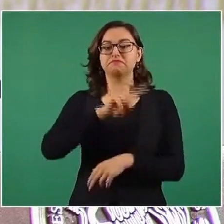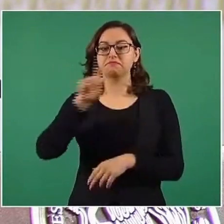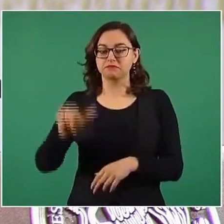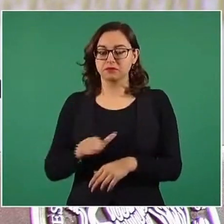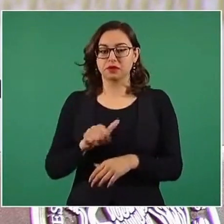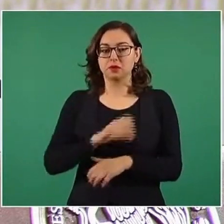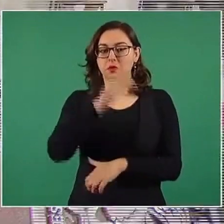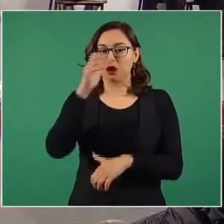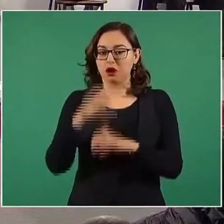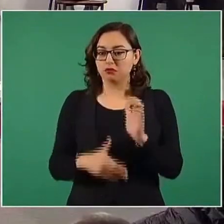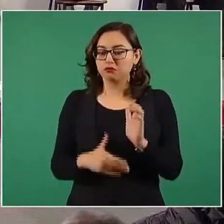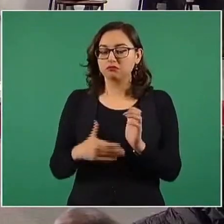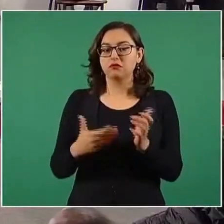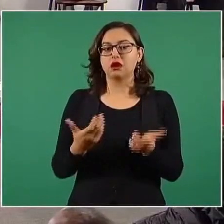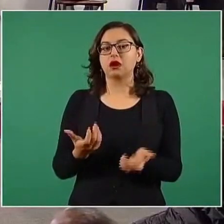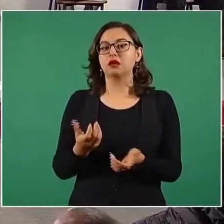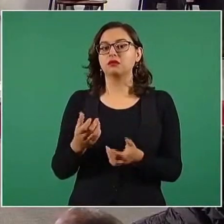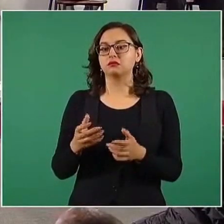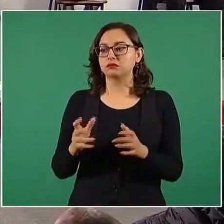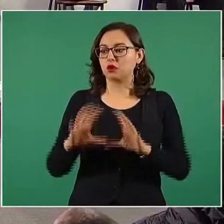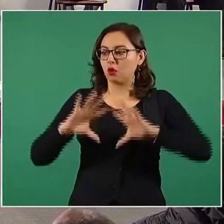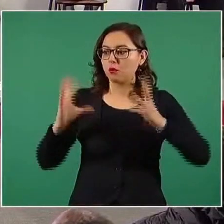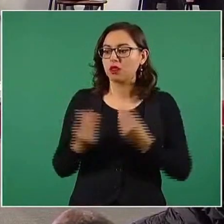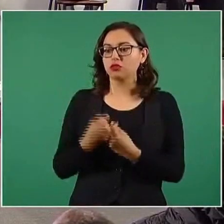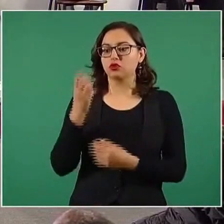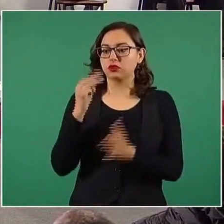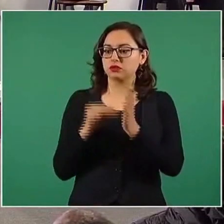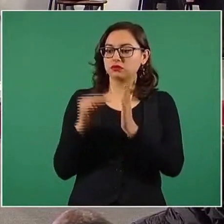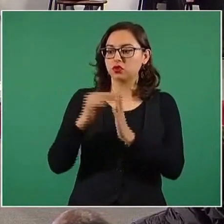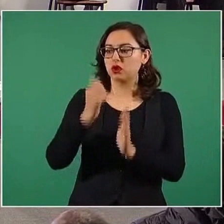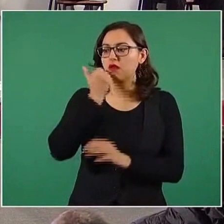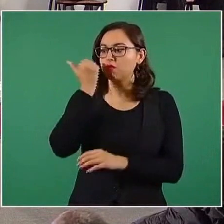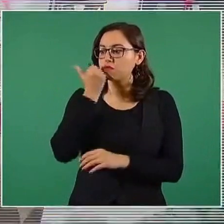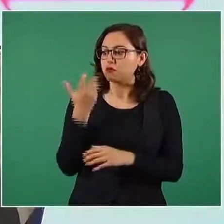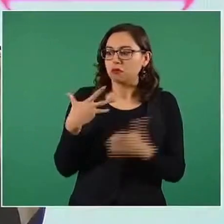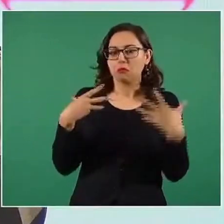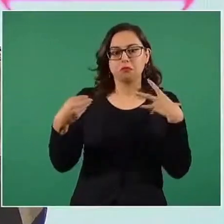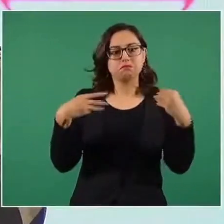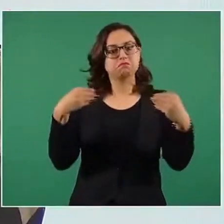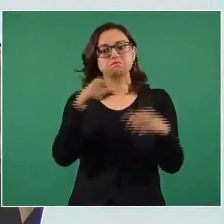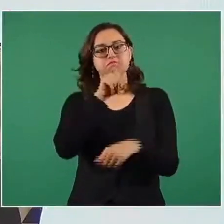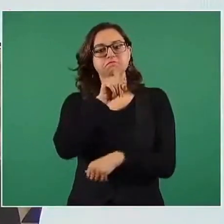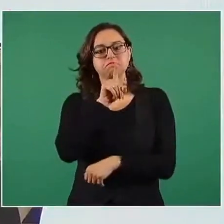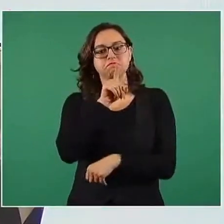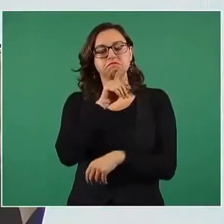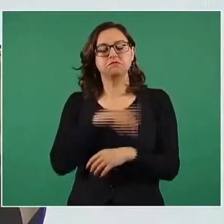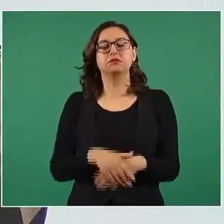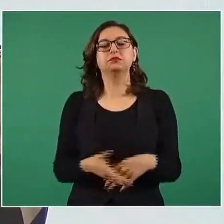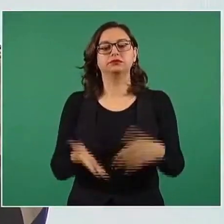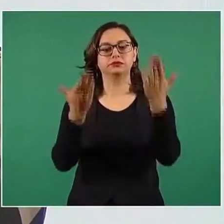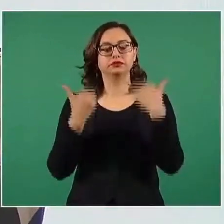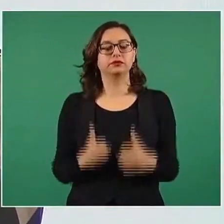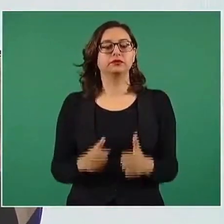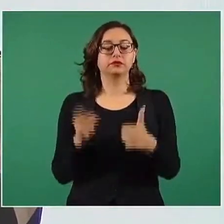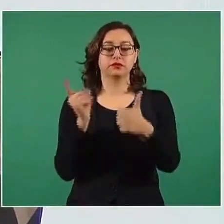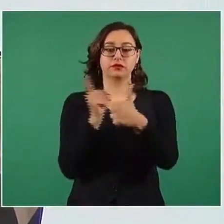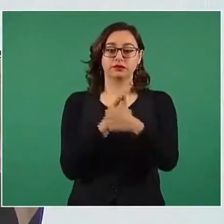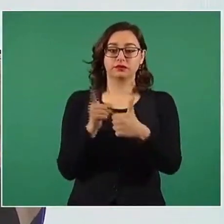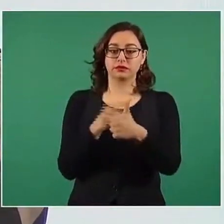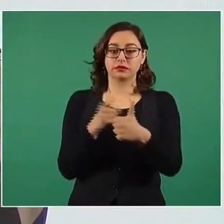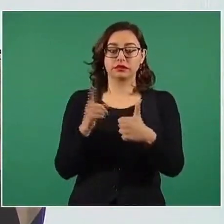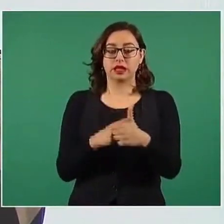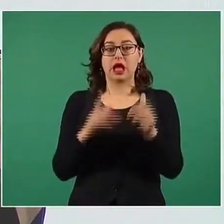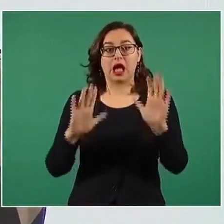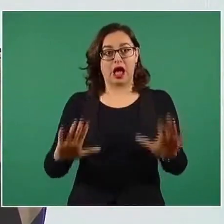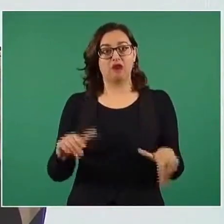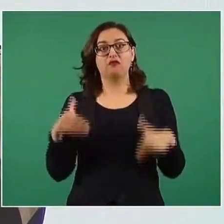terminamos con más de 3 millones de alumnos, y eso nos dio un buen resultado. El sexto, el dar mayor uso a los espacios